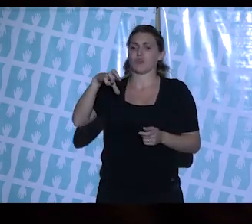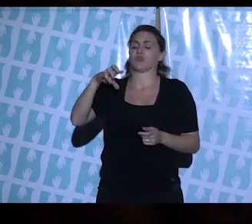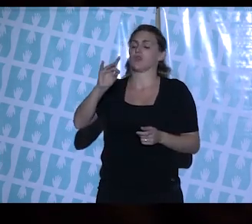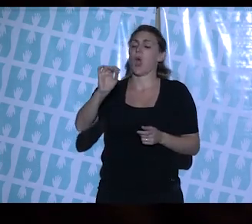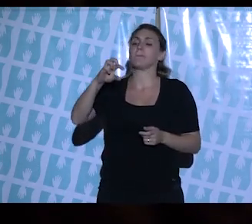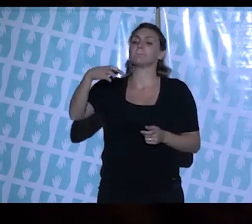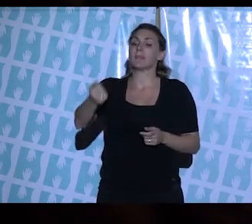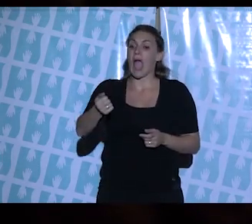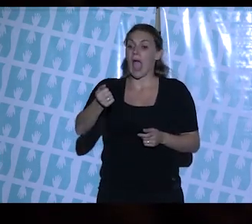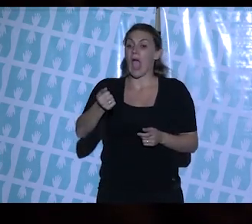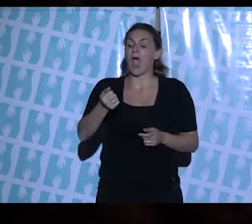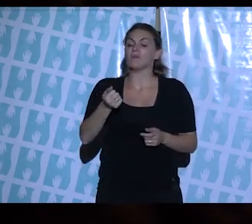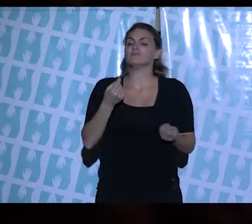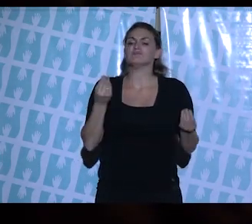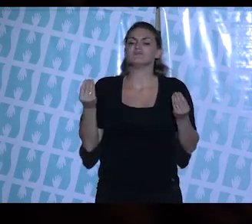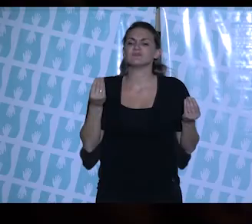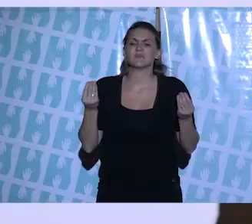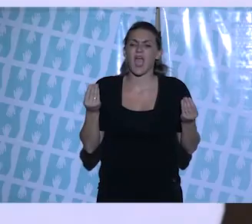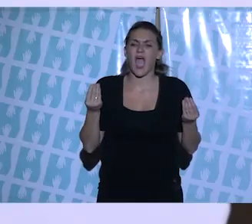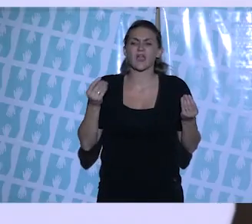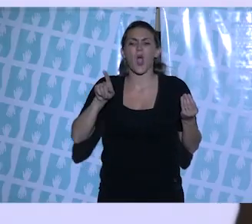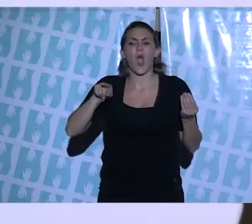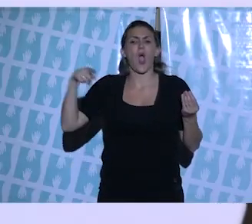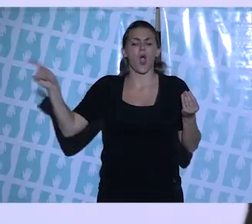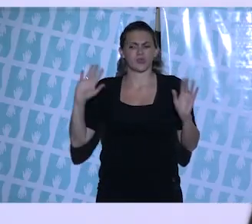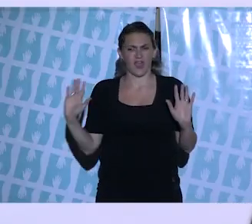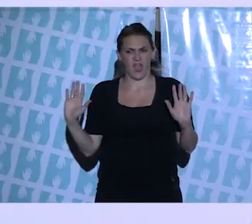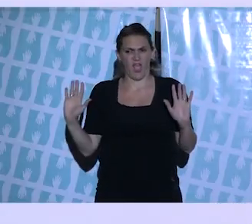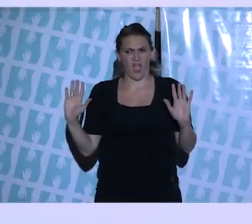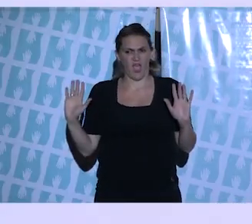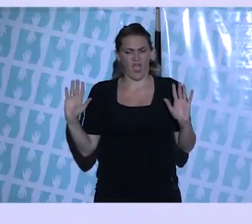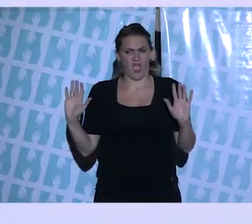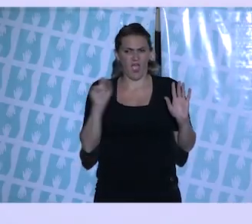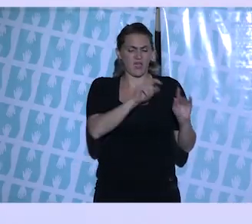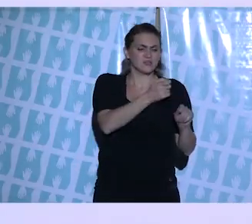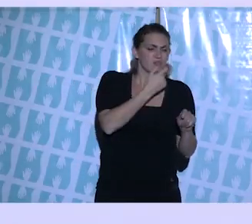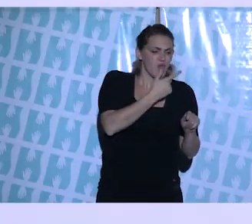se están desarrollando drogas complementarias.